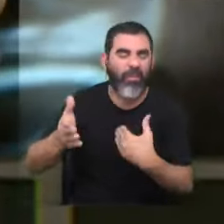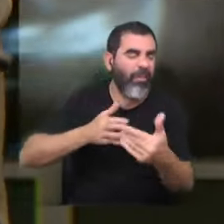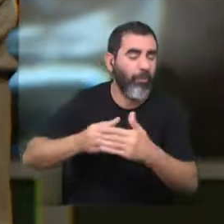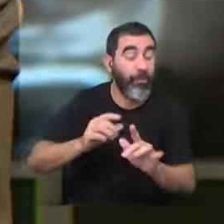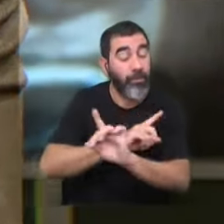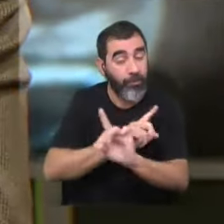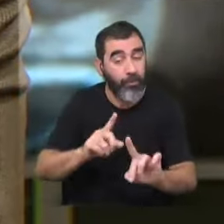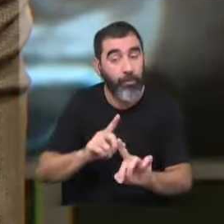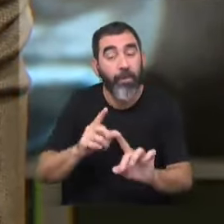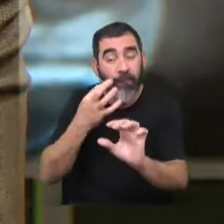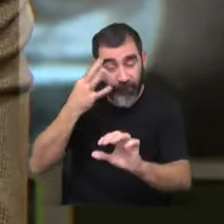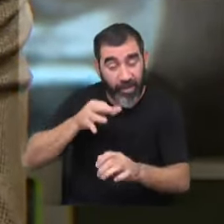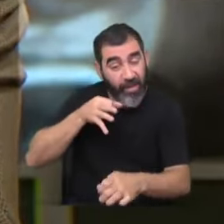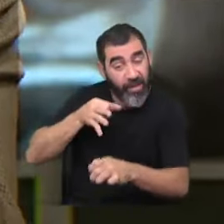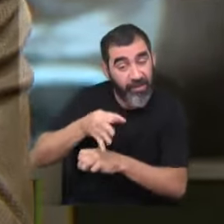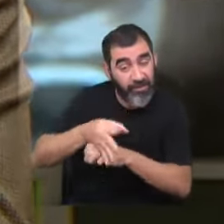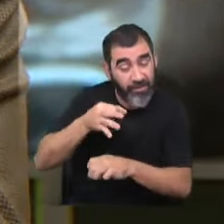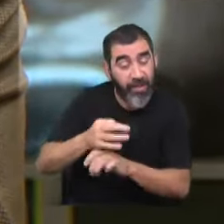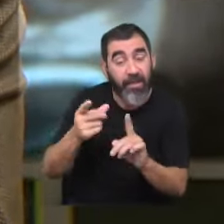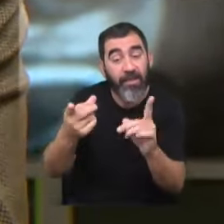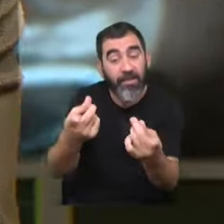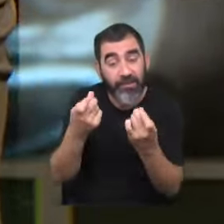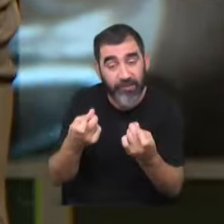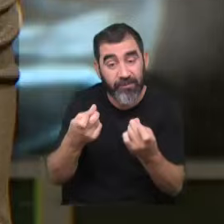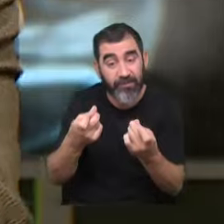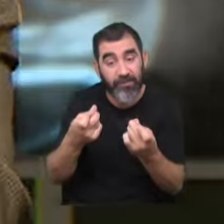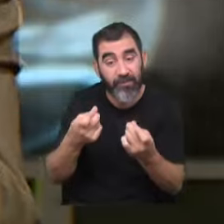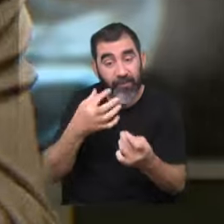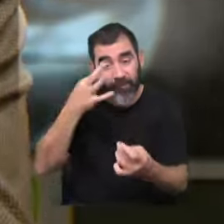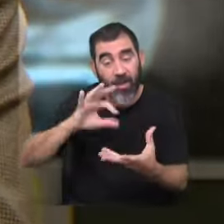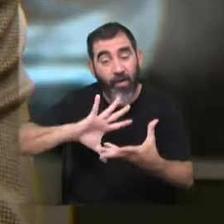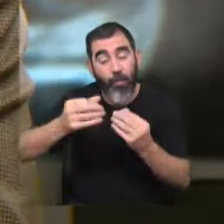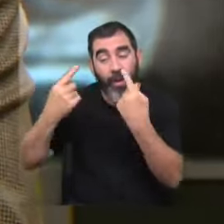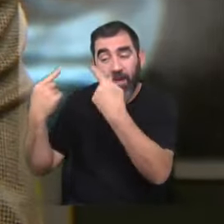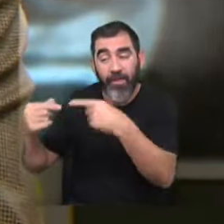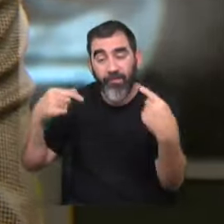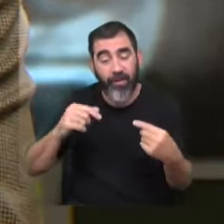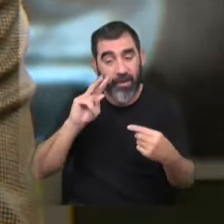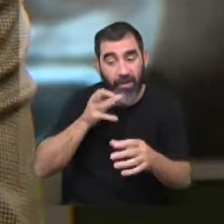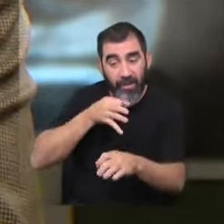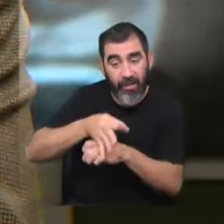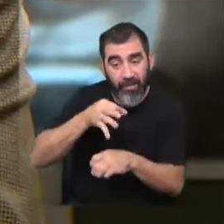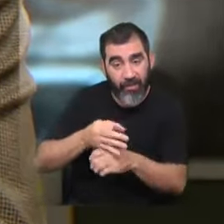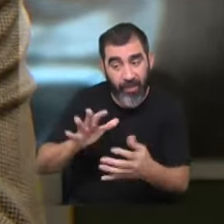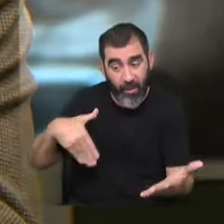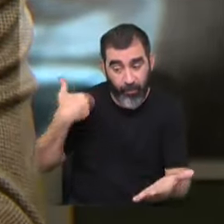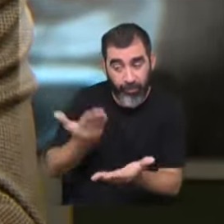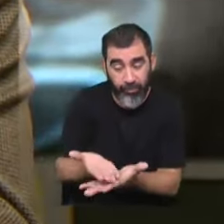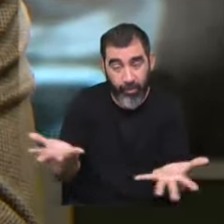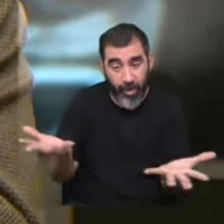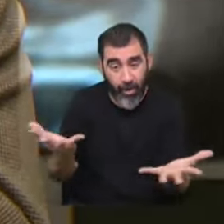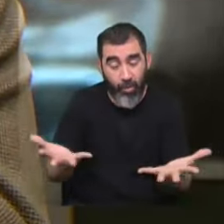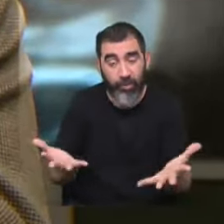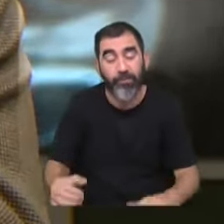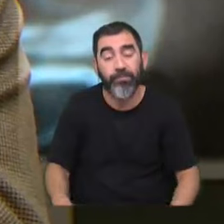que para que las podamos enseñar necesitamos esa manera distinta de mirar que ahora se está proponiendo en general a